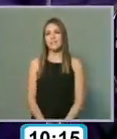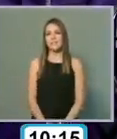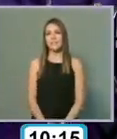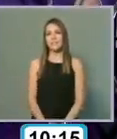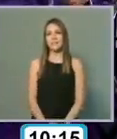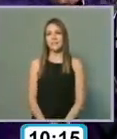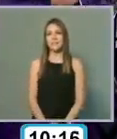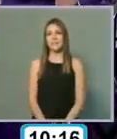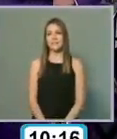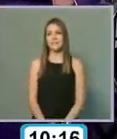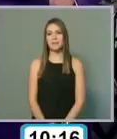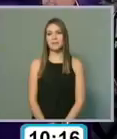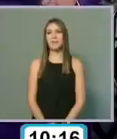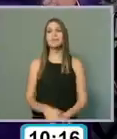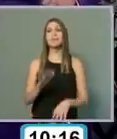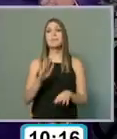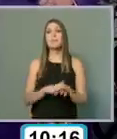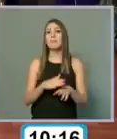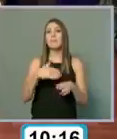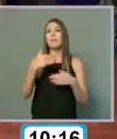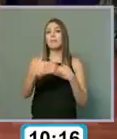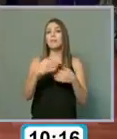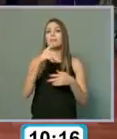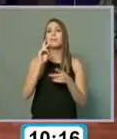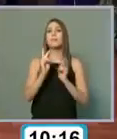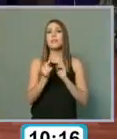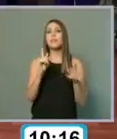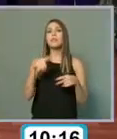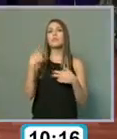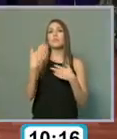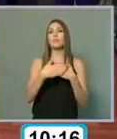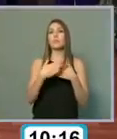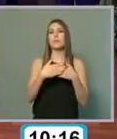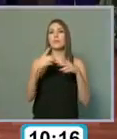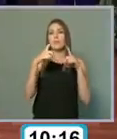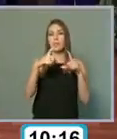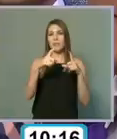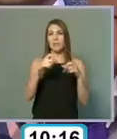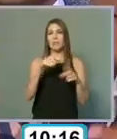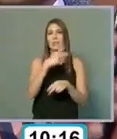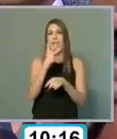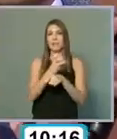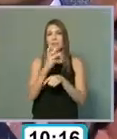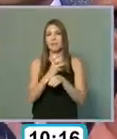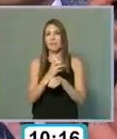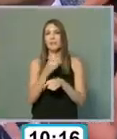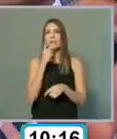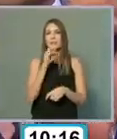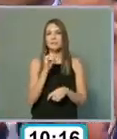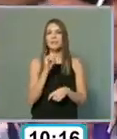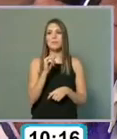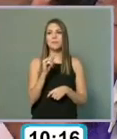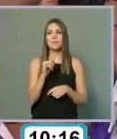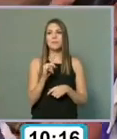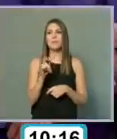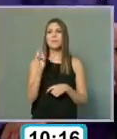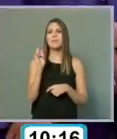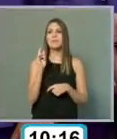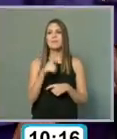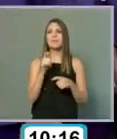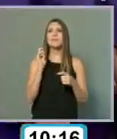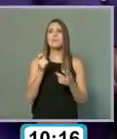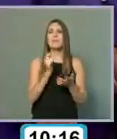Ok, oigan, más adelante vamos a platicar de lo que será su próximo y actual material discográfico, que será el tercero. Así es, ¿Qué para que te esperen.